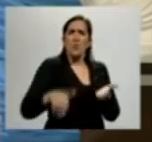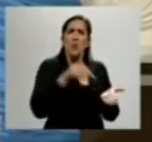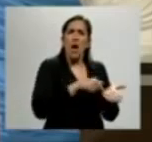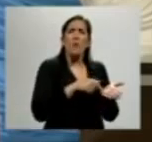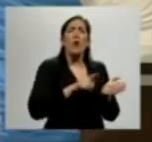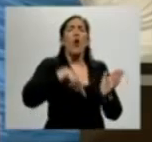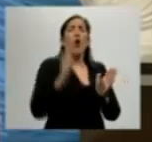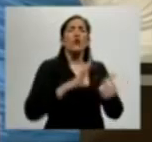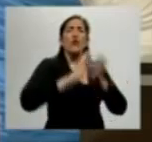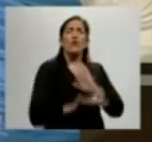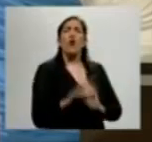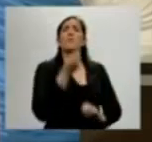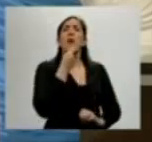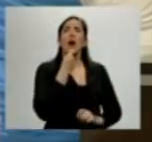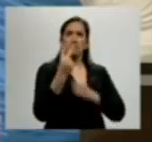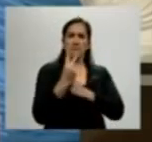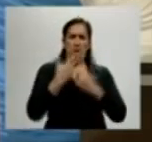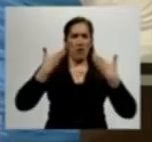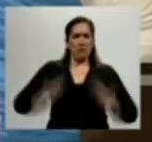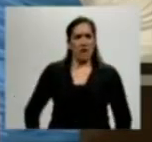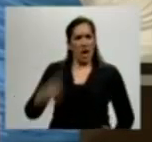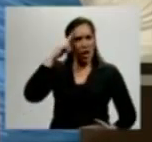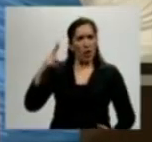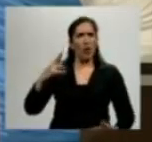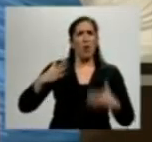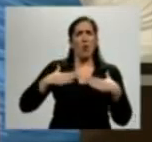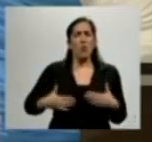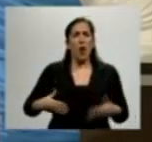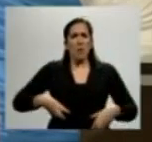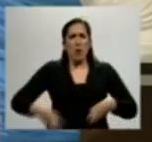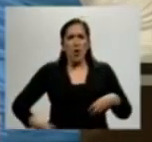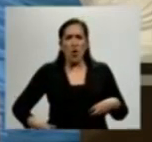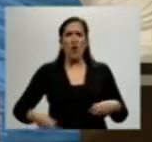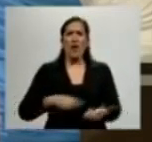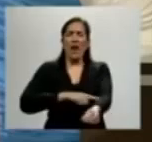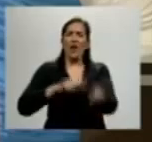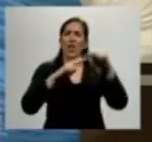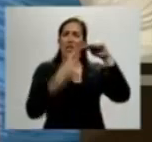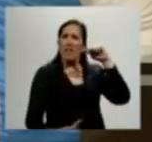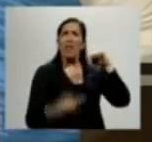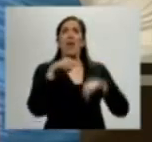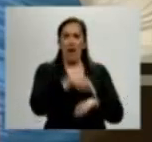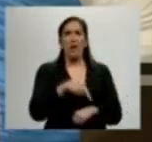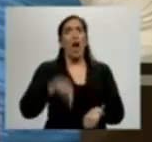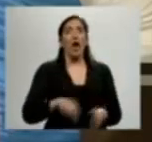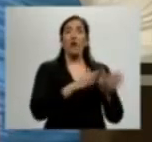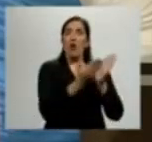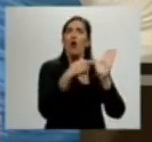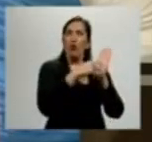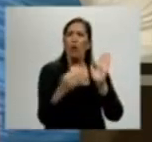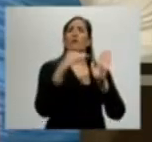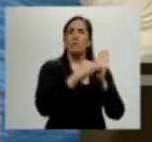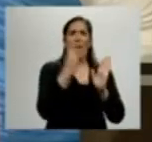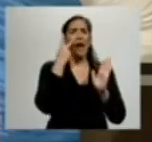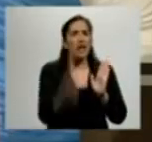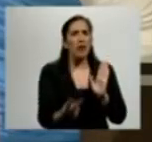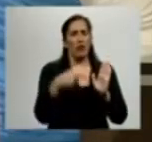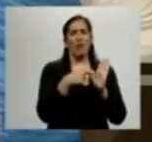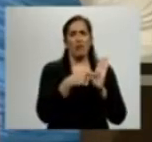de valores, como el cuerpo, los órganos, los genes. Y este código los reconoce. Es también